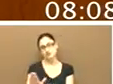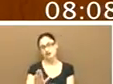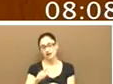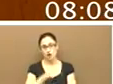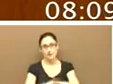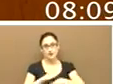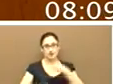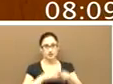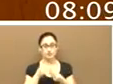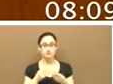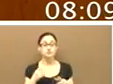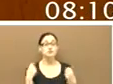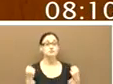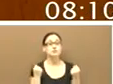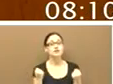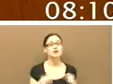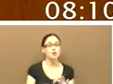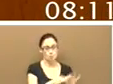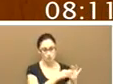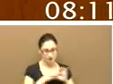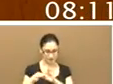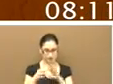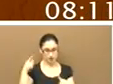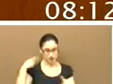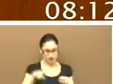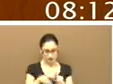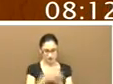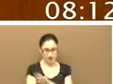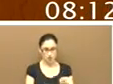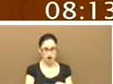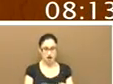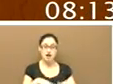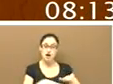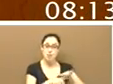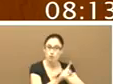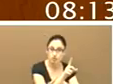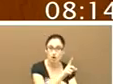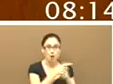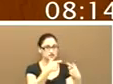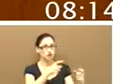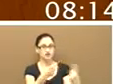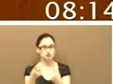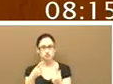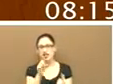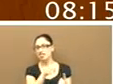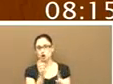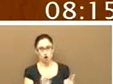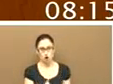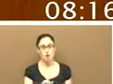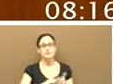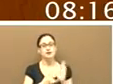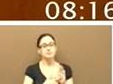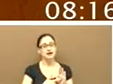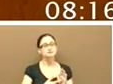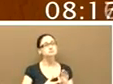unir fuerzas que no seamos ajenos a la evolución y a las necesidades del sector un plan que haga competitivo